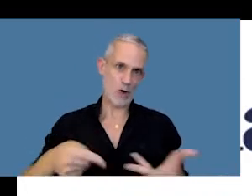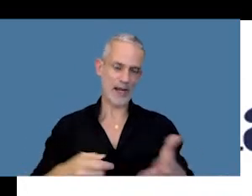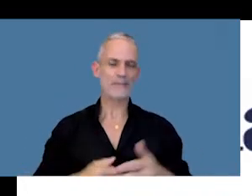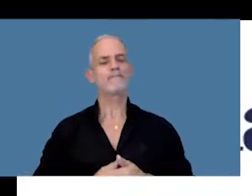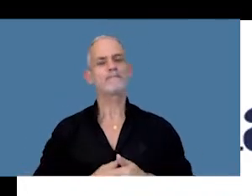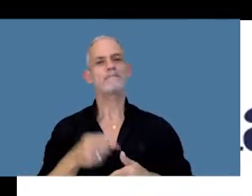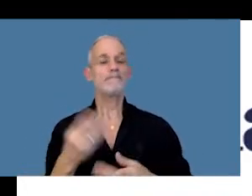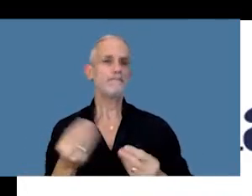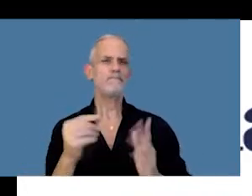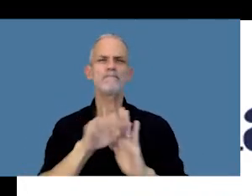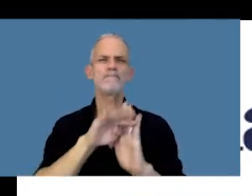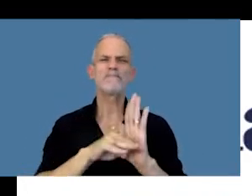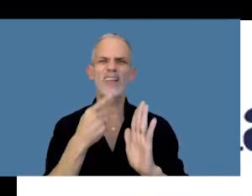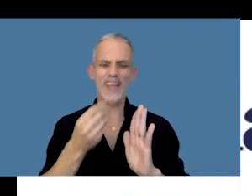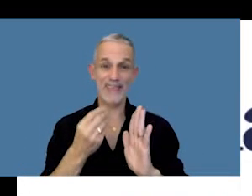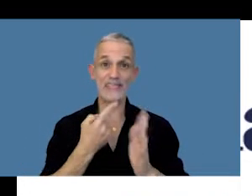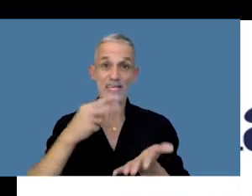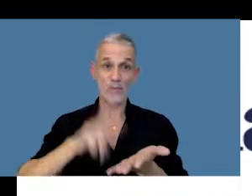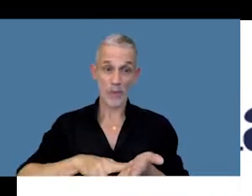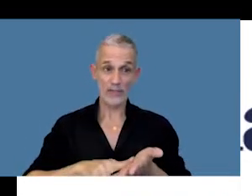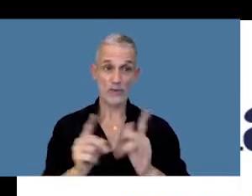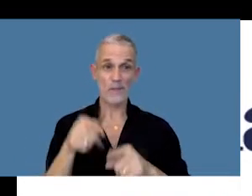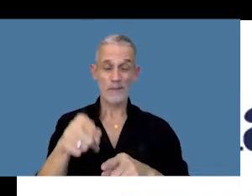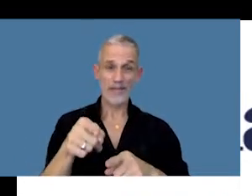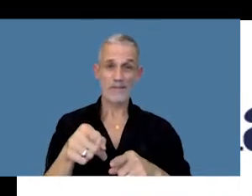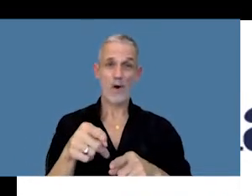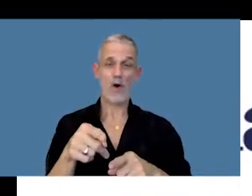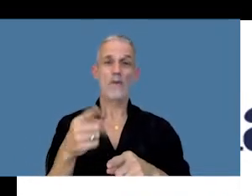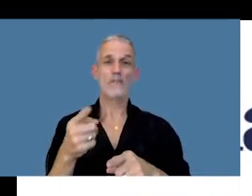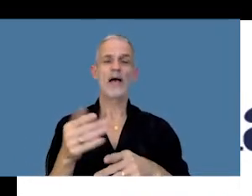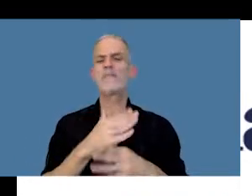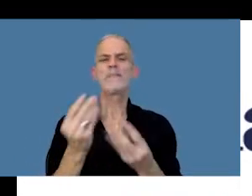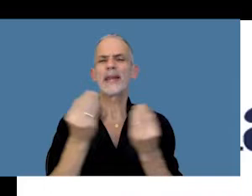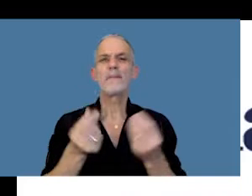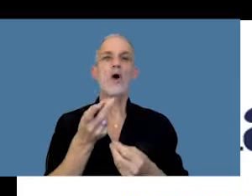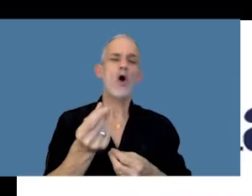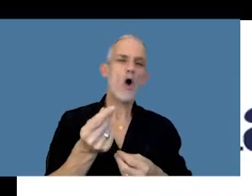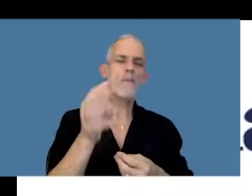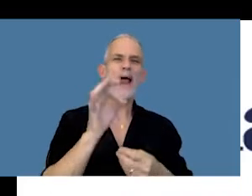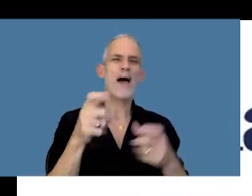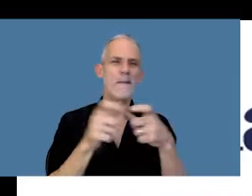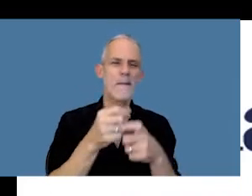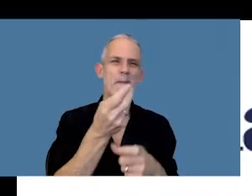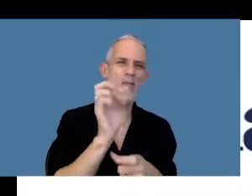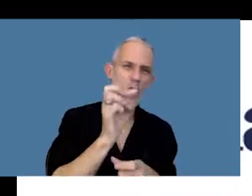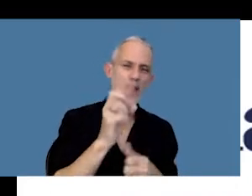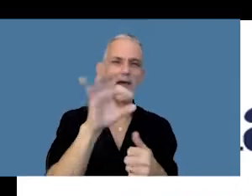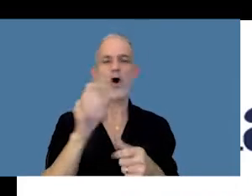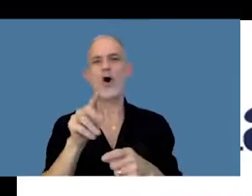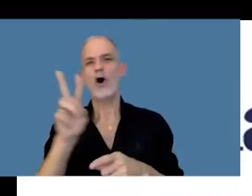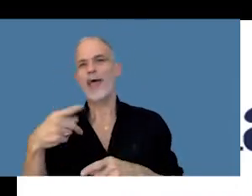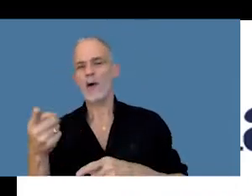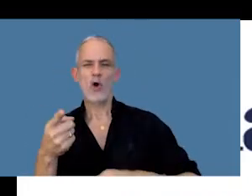establece que este gravamen que se aplica ante la compra de billetes o de divisas en